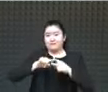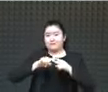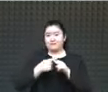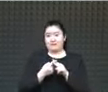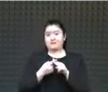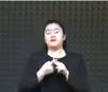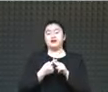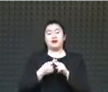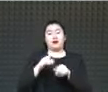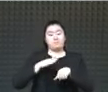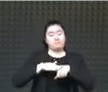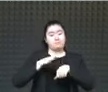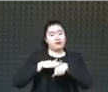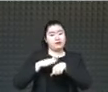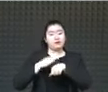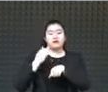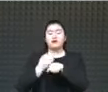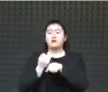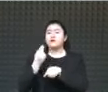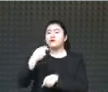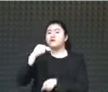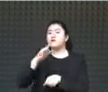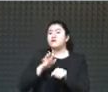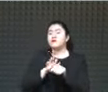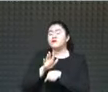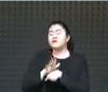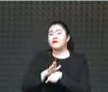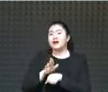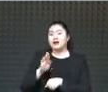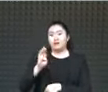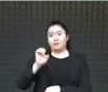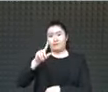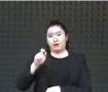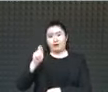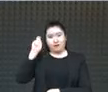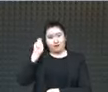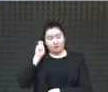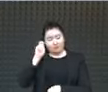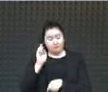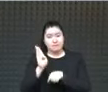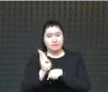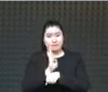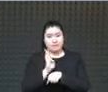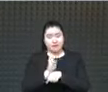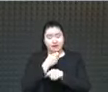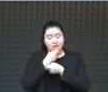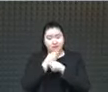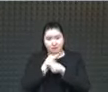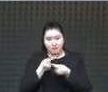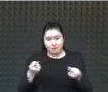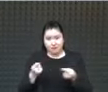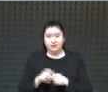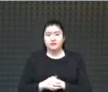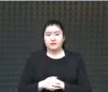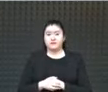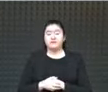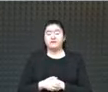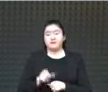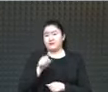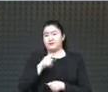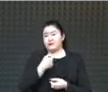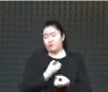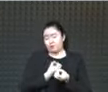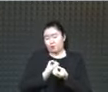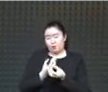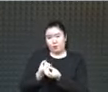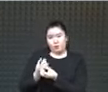el nombre de Beca de Bienestar para Niños y Niñas, mi beca para empezar,